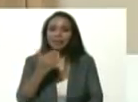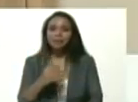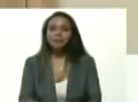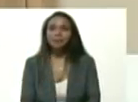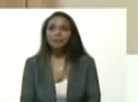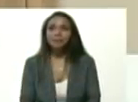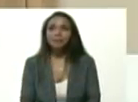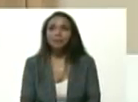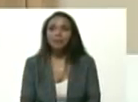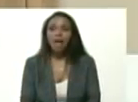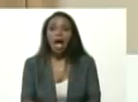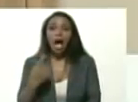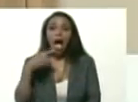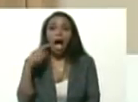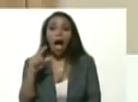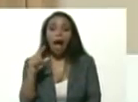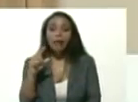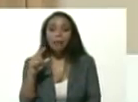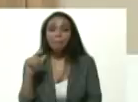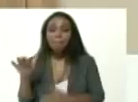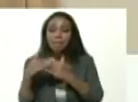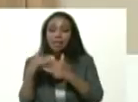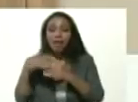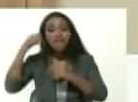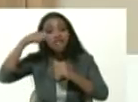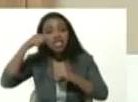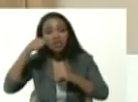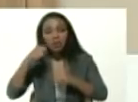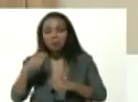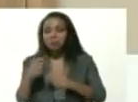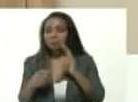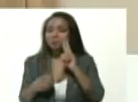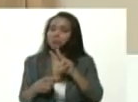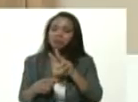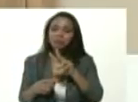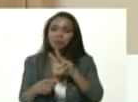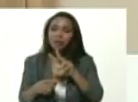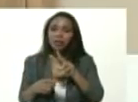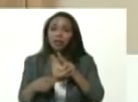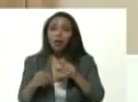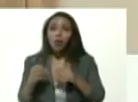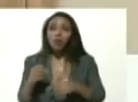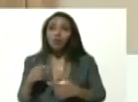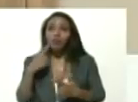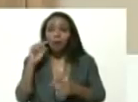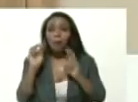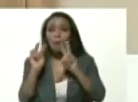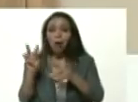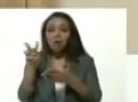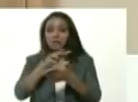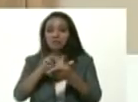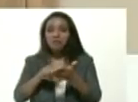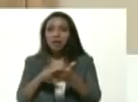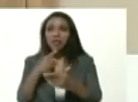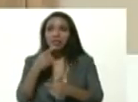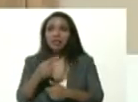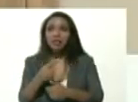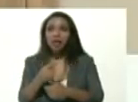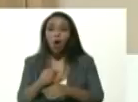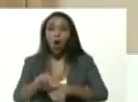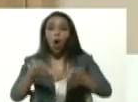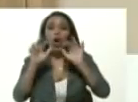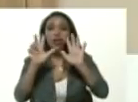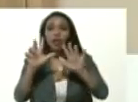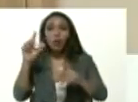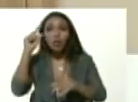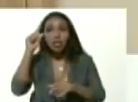Aquí están los mensajitos que llegan y videos humorísticos. Humorísticos. Aquí me llega uno, vamos a leerlo. Dice, octavo día de